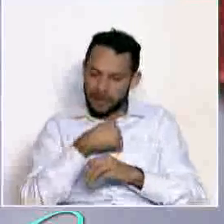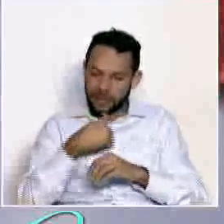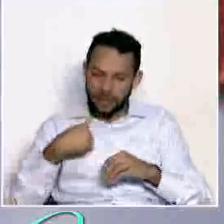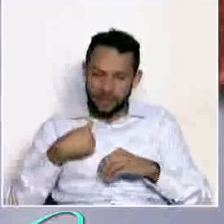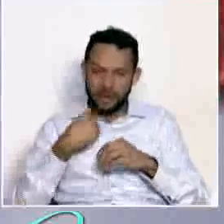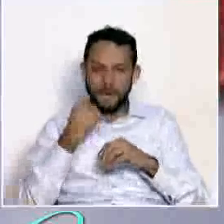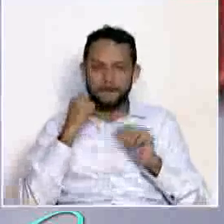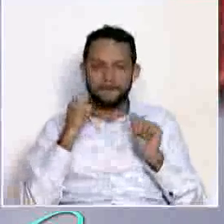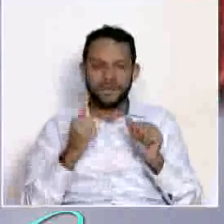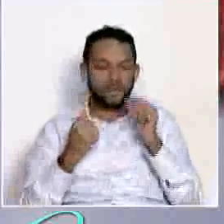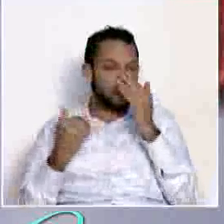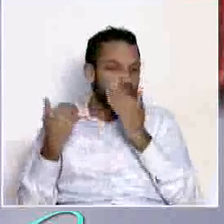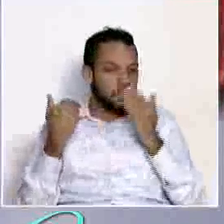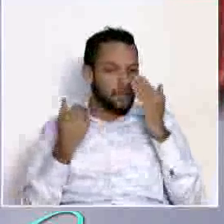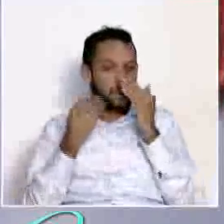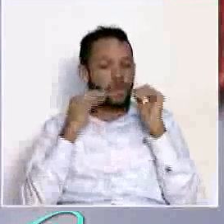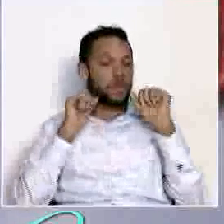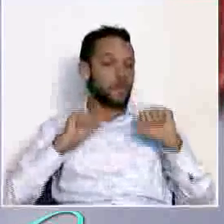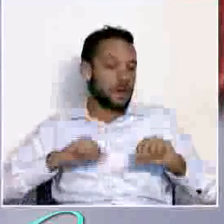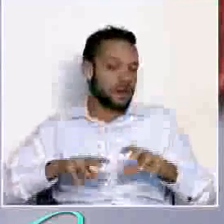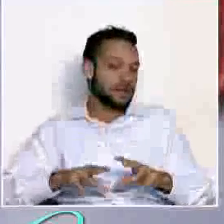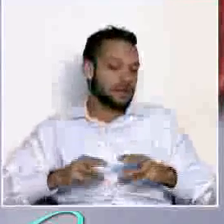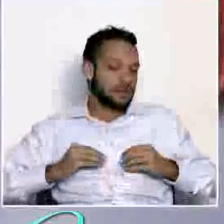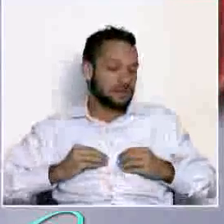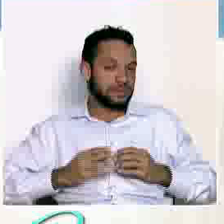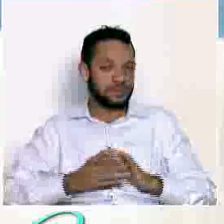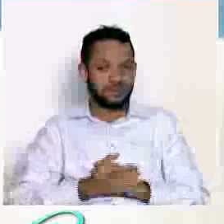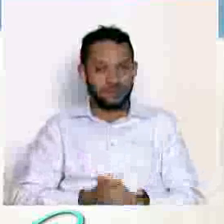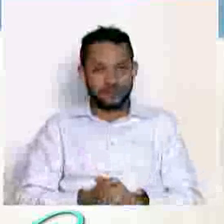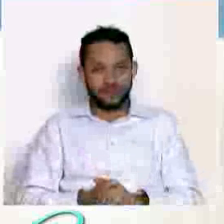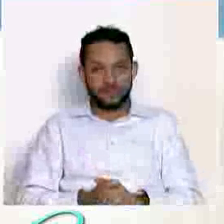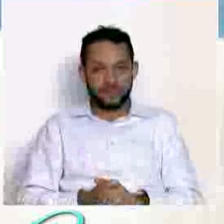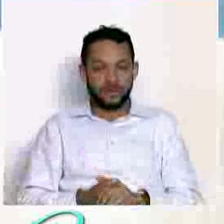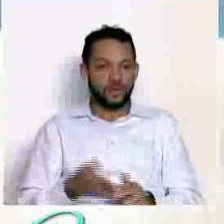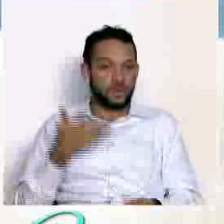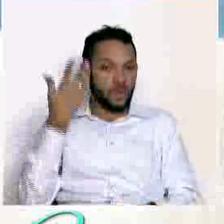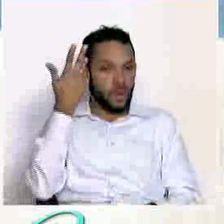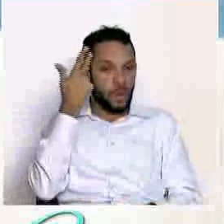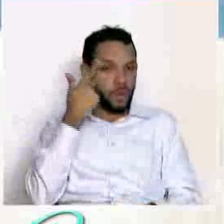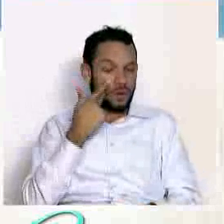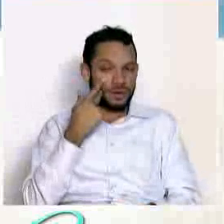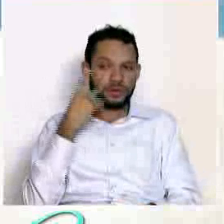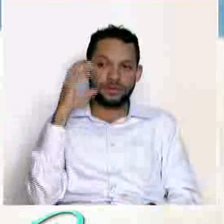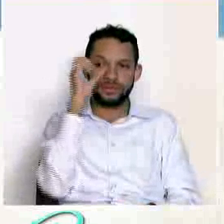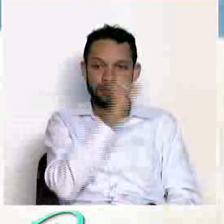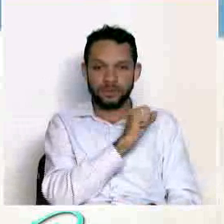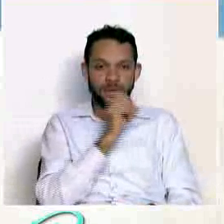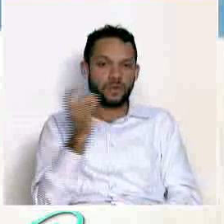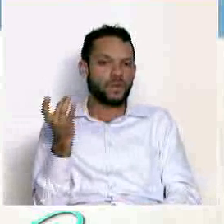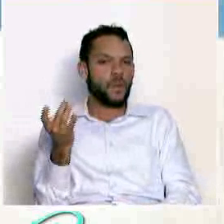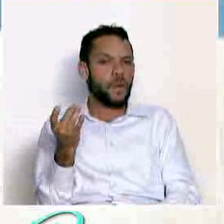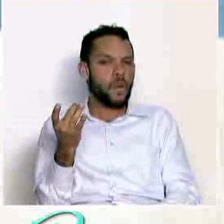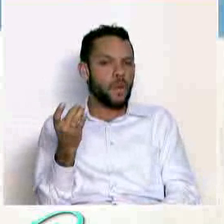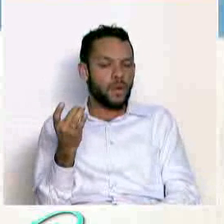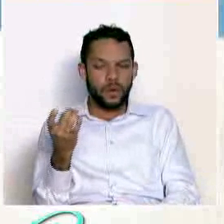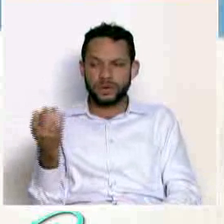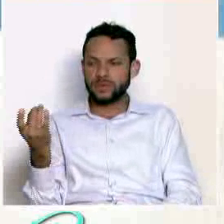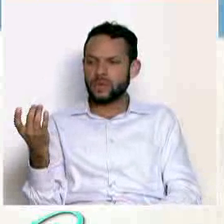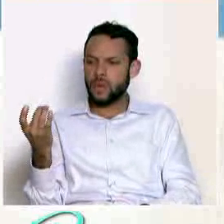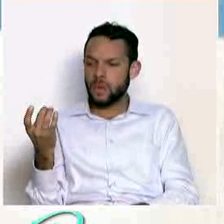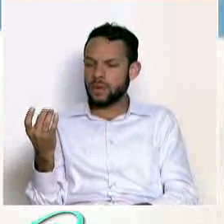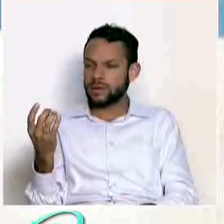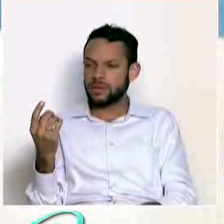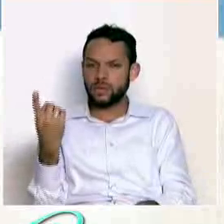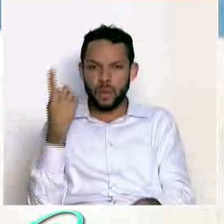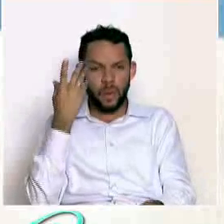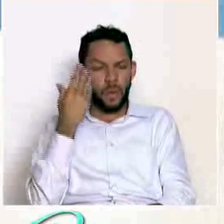la oportunidad de someterse a ese procedimiento. Cada día se abren más clínicas del dolor y cada día es más